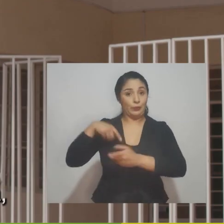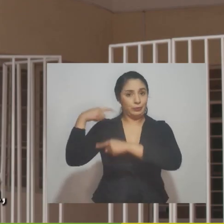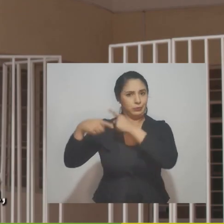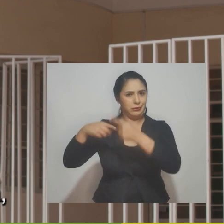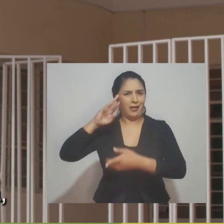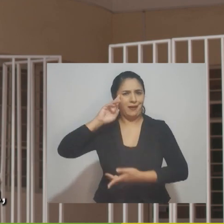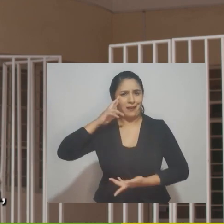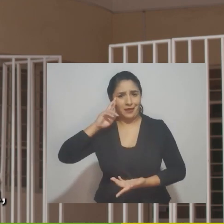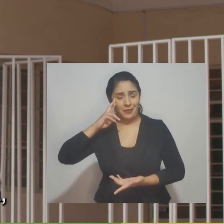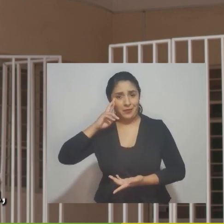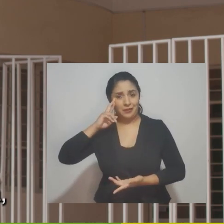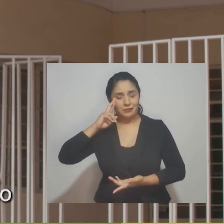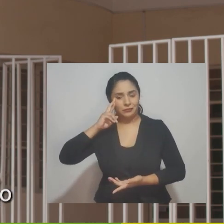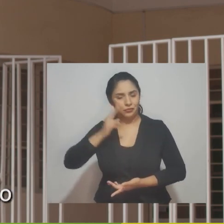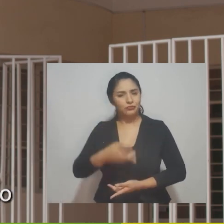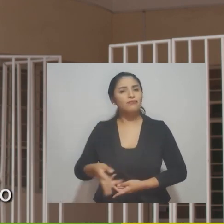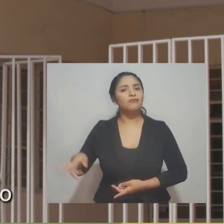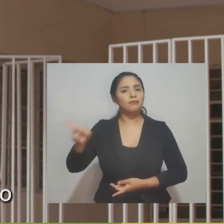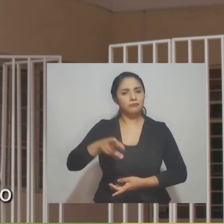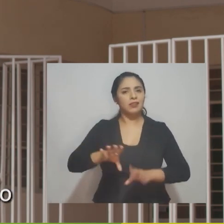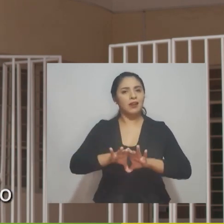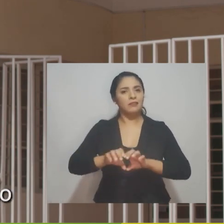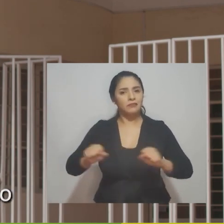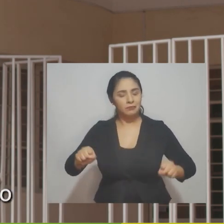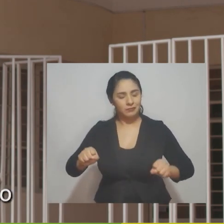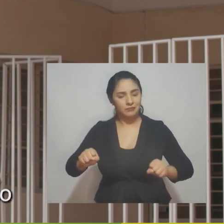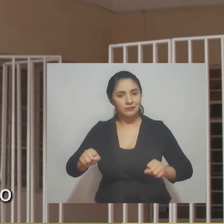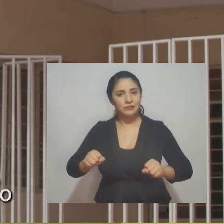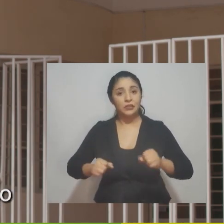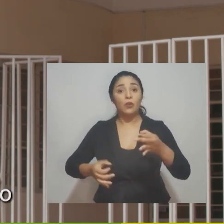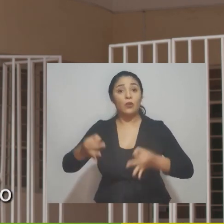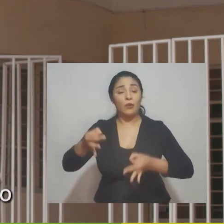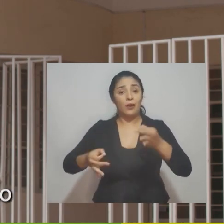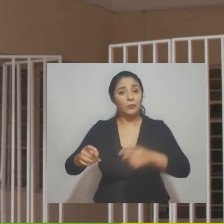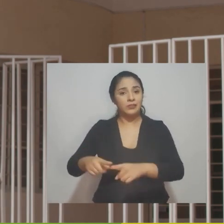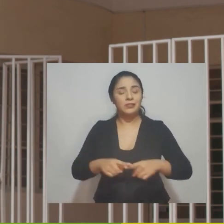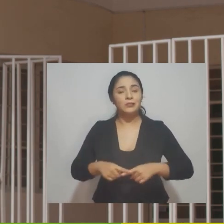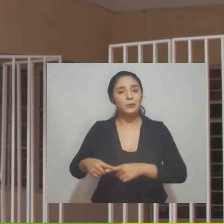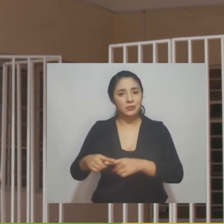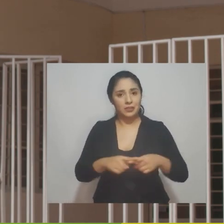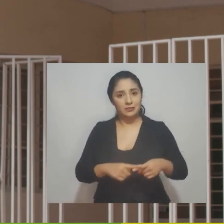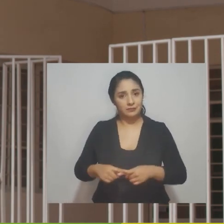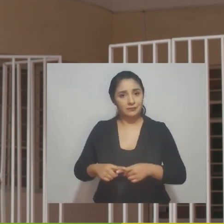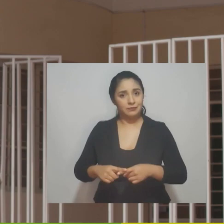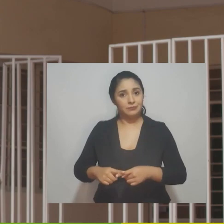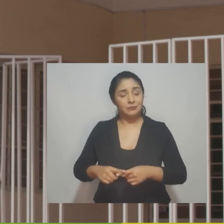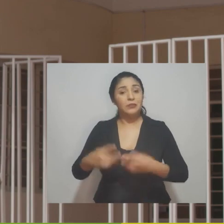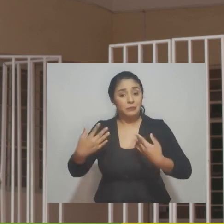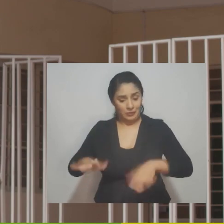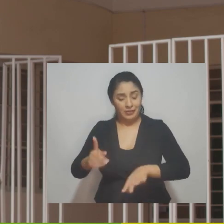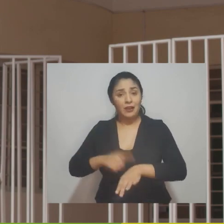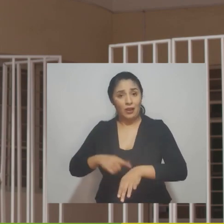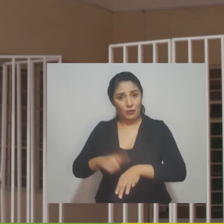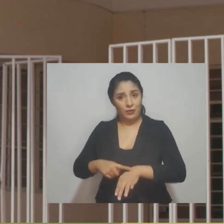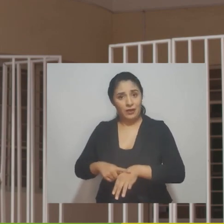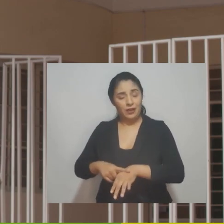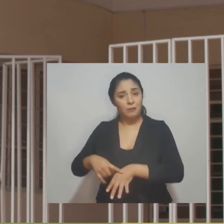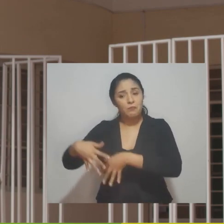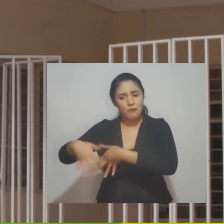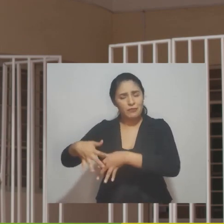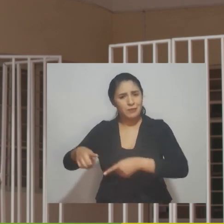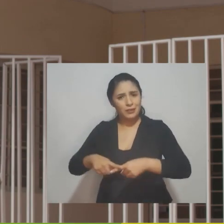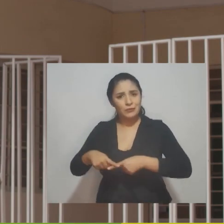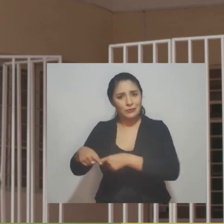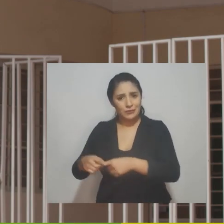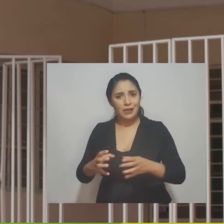Desde la histórica ciudad de Rancagua vengo a reafirmar mi fuerte compromiso con la justicia social, porque ha llegado la hora